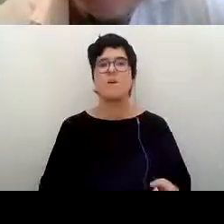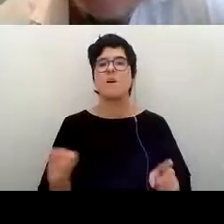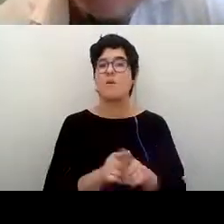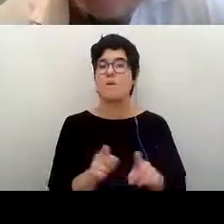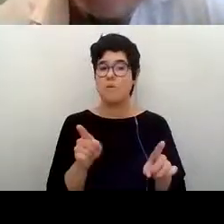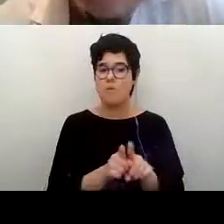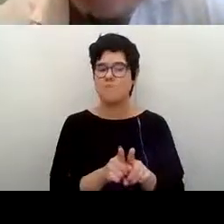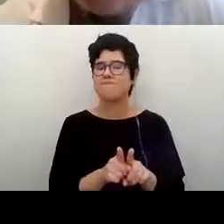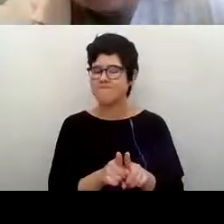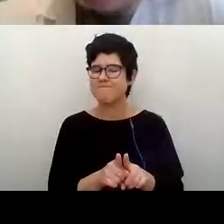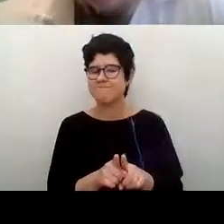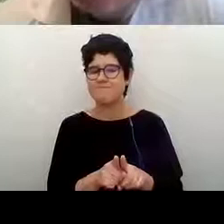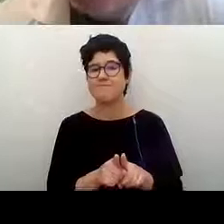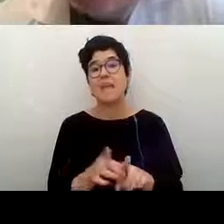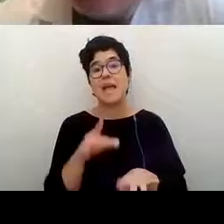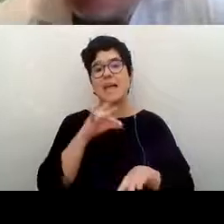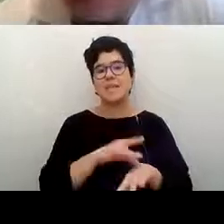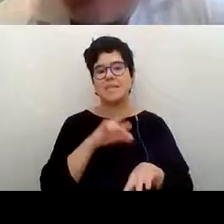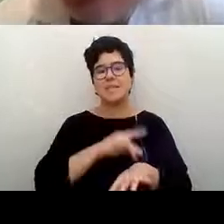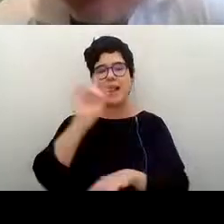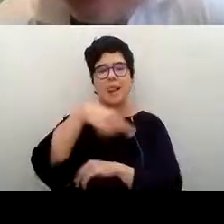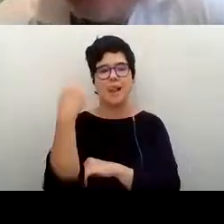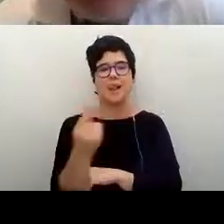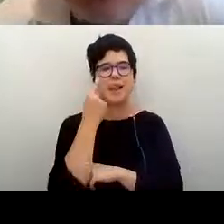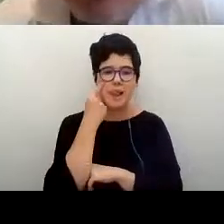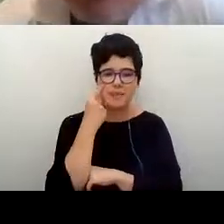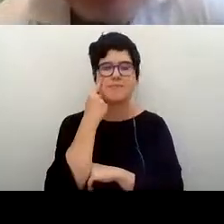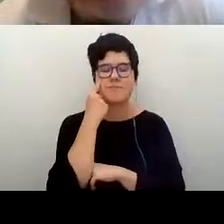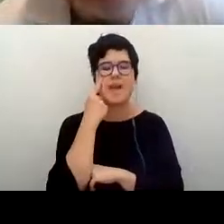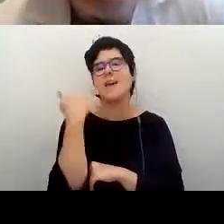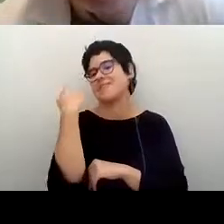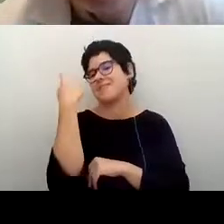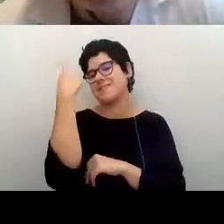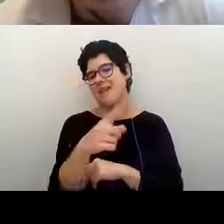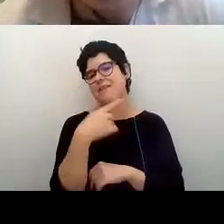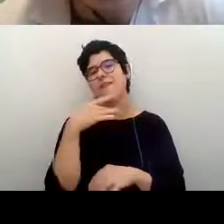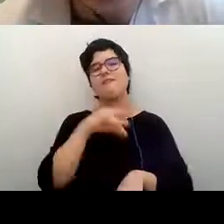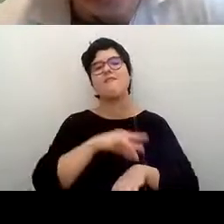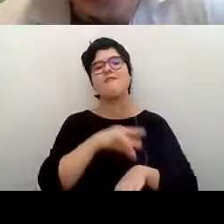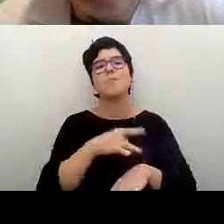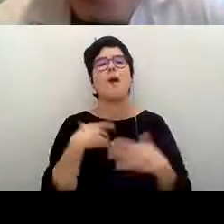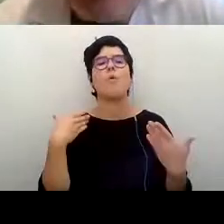permite a los sanitarios diagnosticar a posteriori la enfermedad.